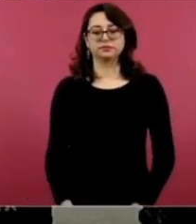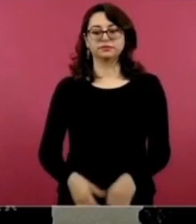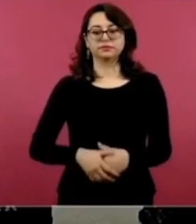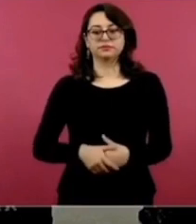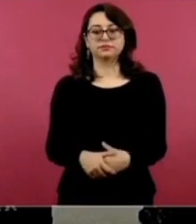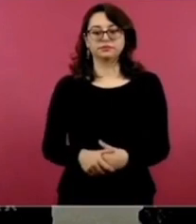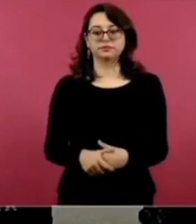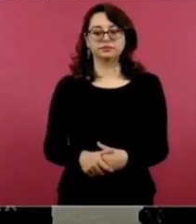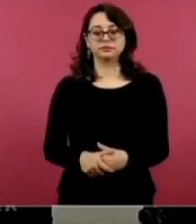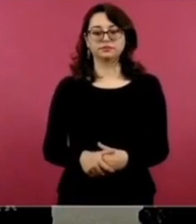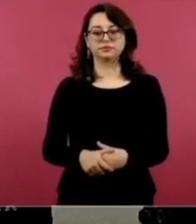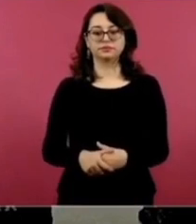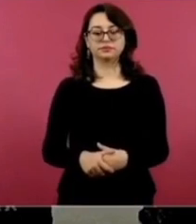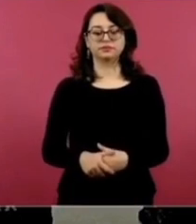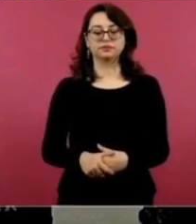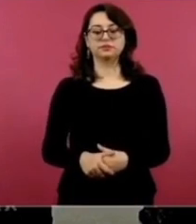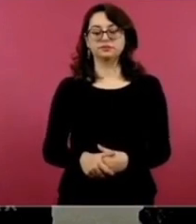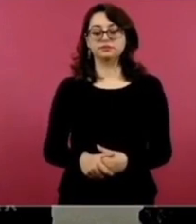se dio